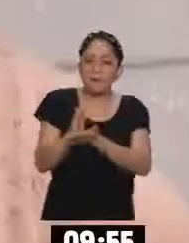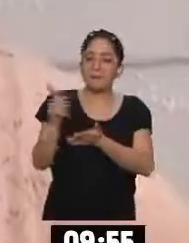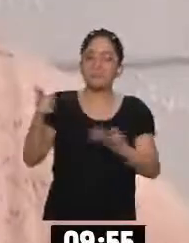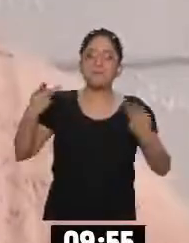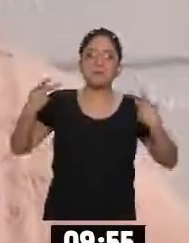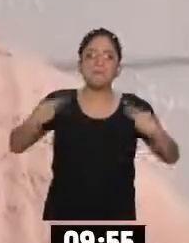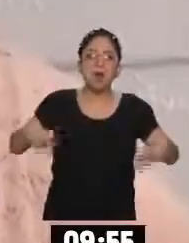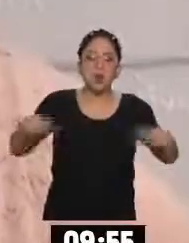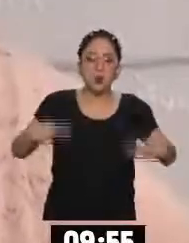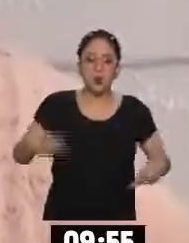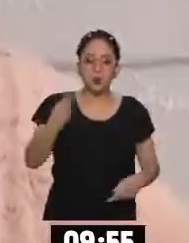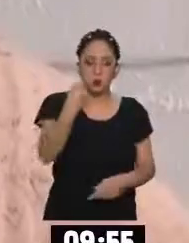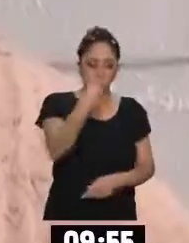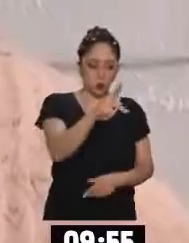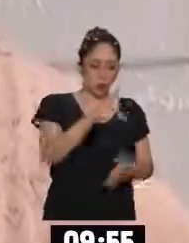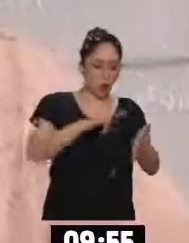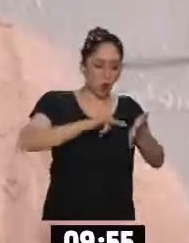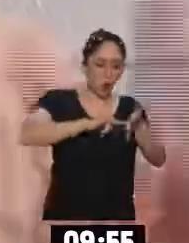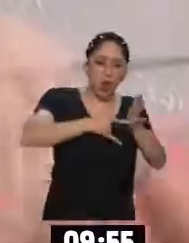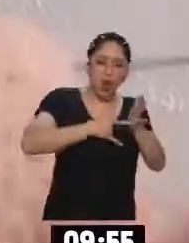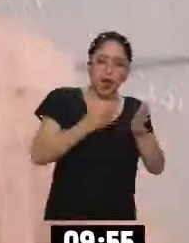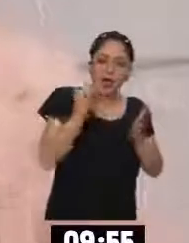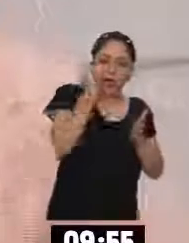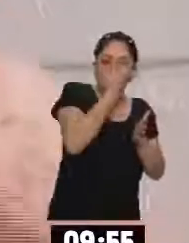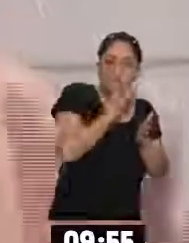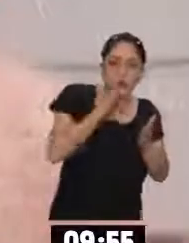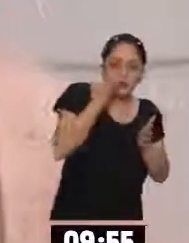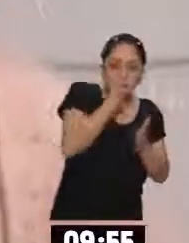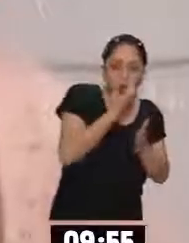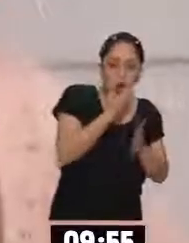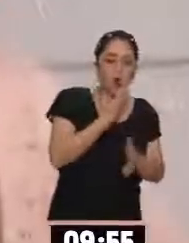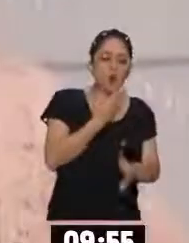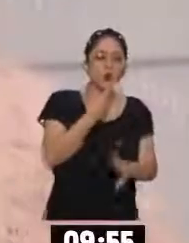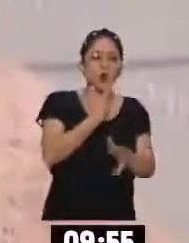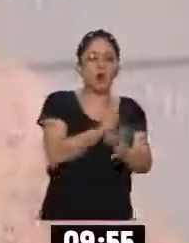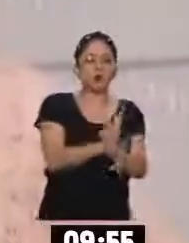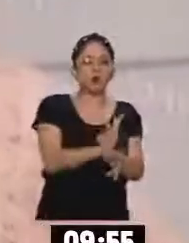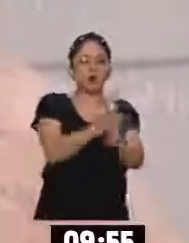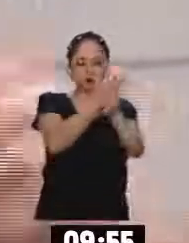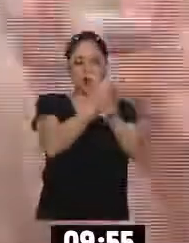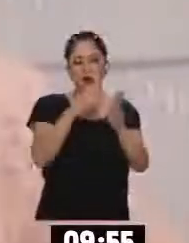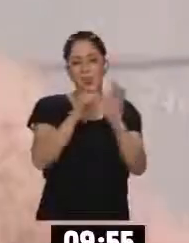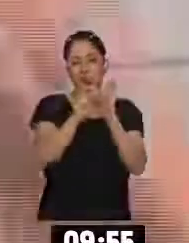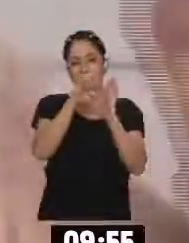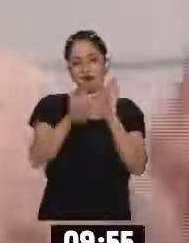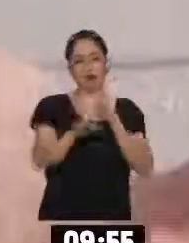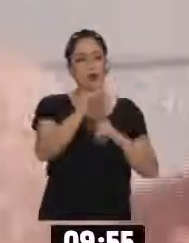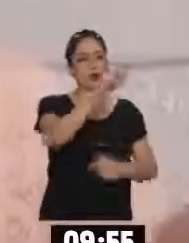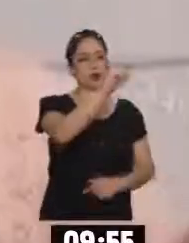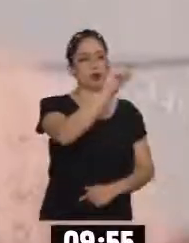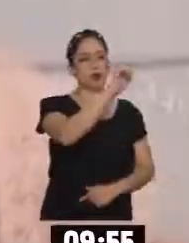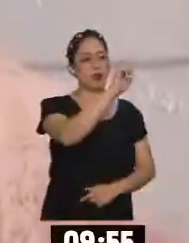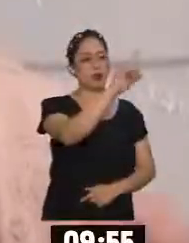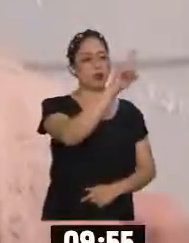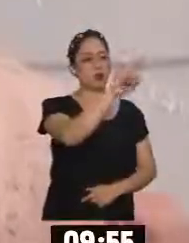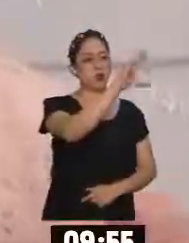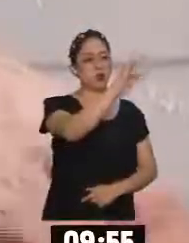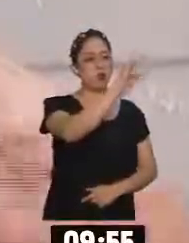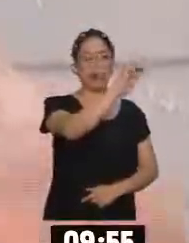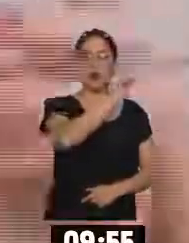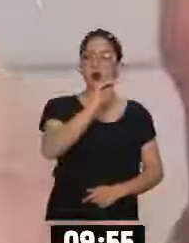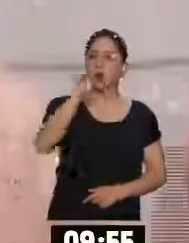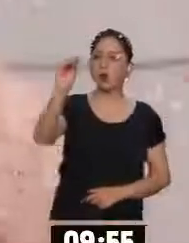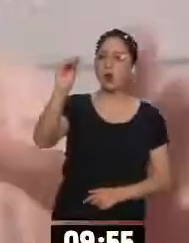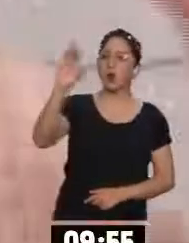horarios académicos de distintas formas en esta modalidad de distancia, pues los de San Lorenzo, Texonco, se inscribieron en clases en Cuautepec, los de